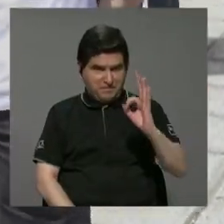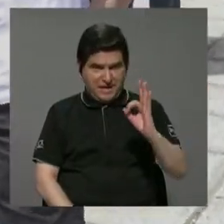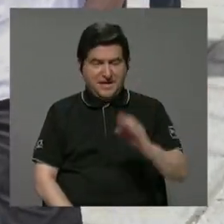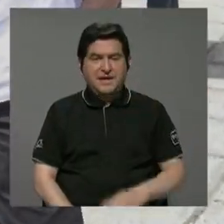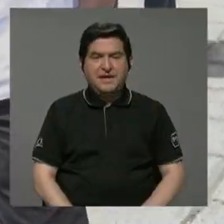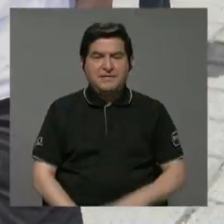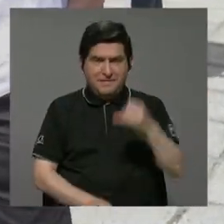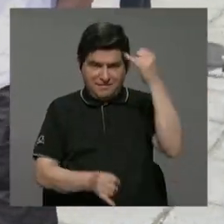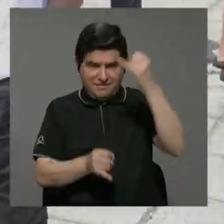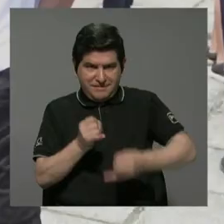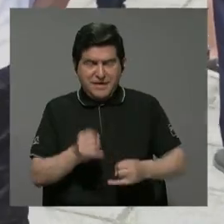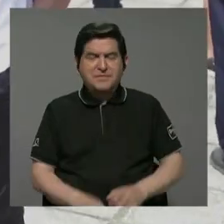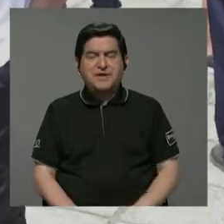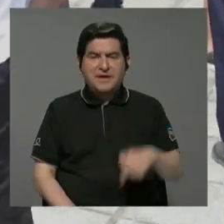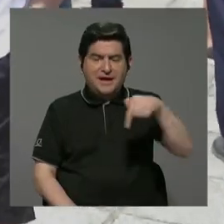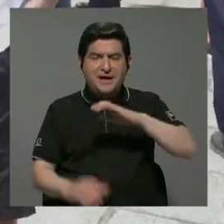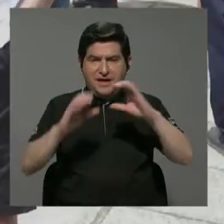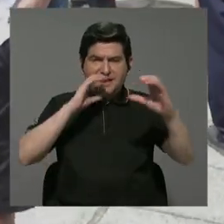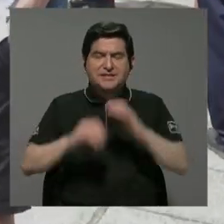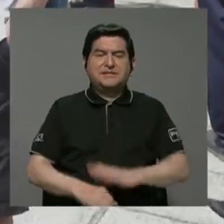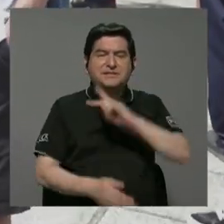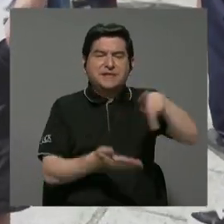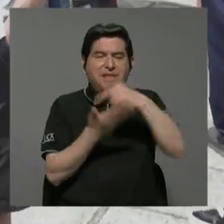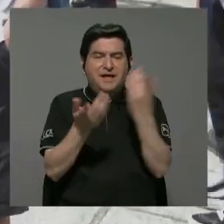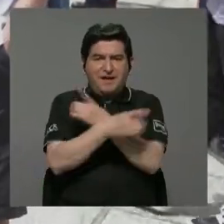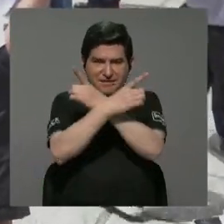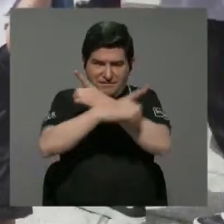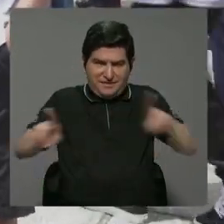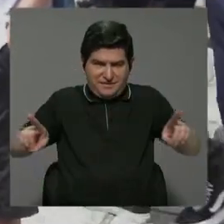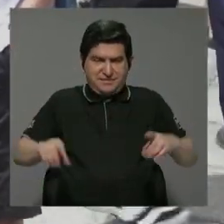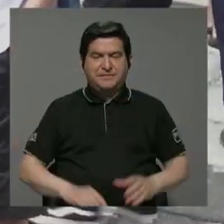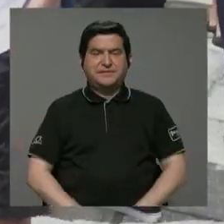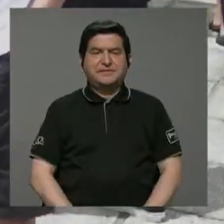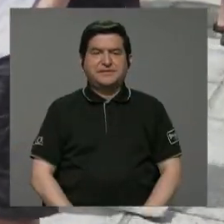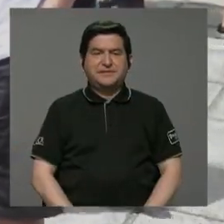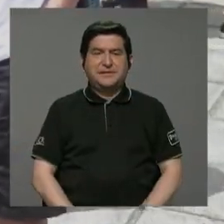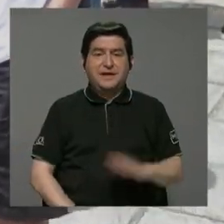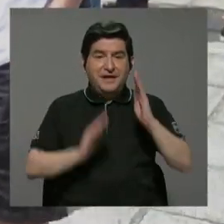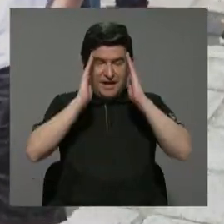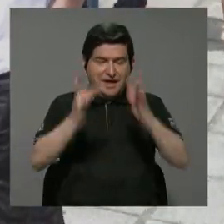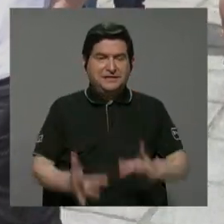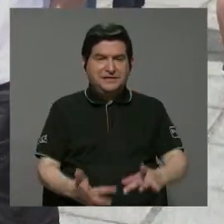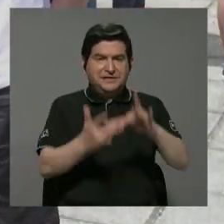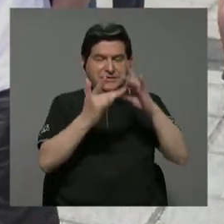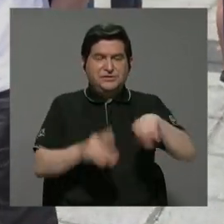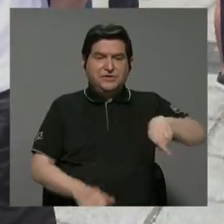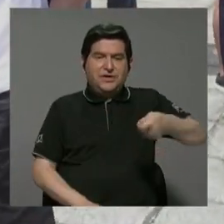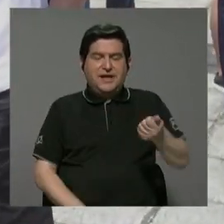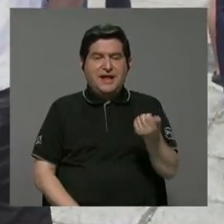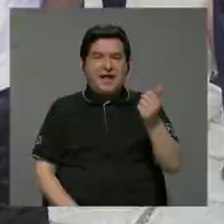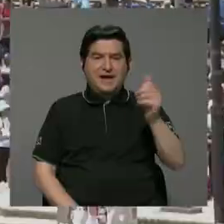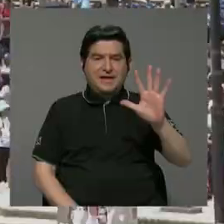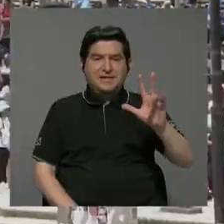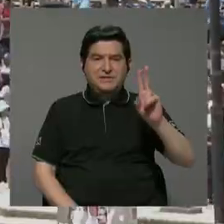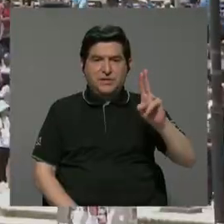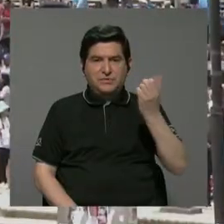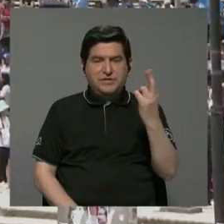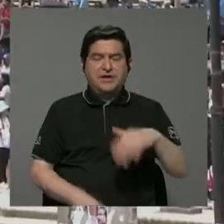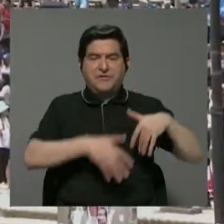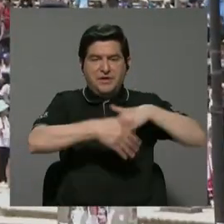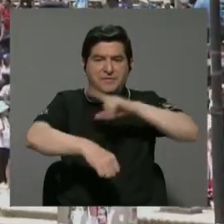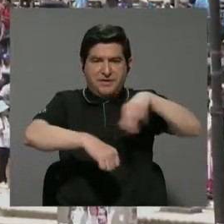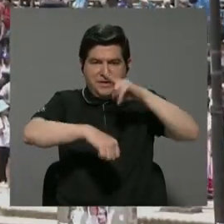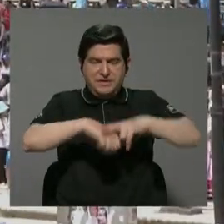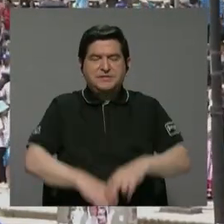así concluimos este pase desde la Plaza de la Democracia y esta cobertura especial de 15 UCR de la Gran Marcha Nacional